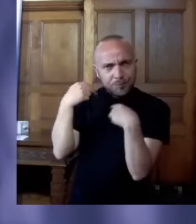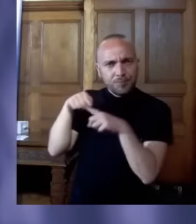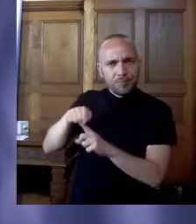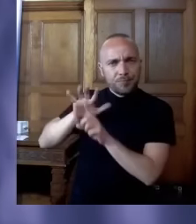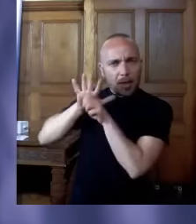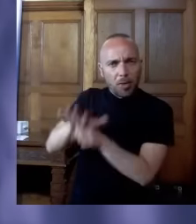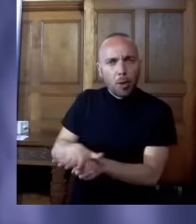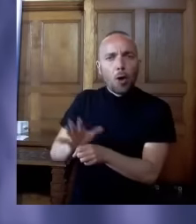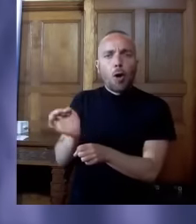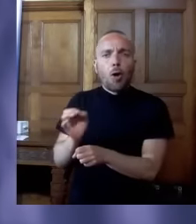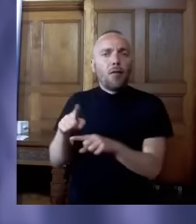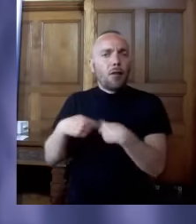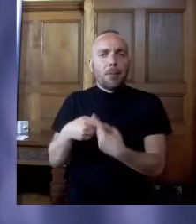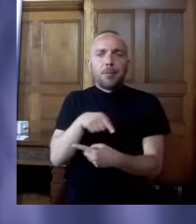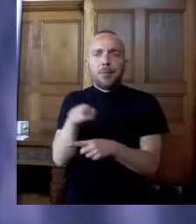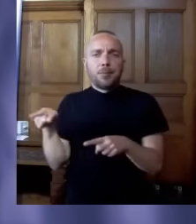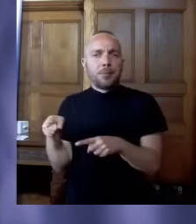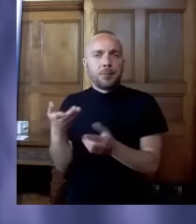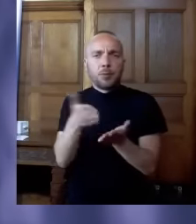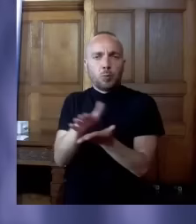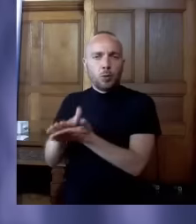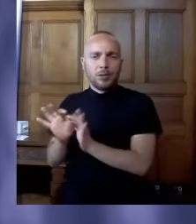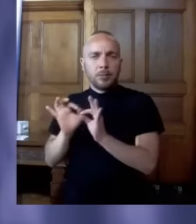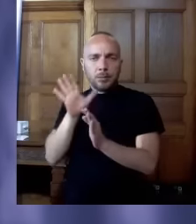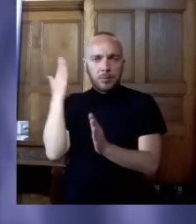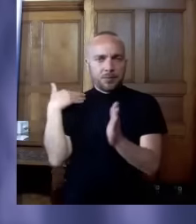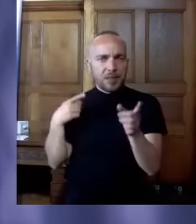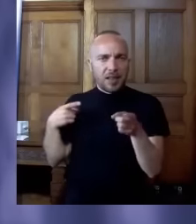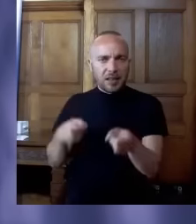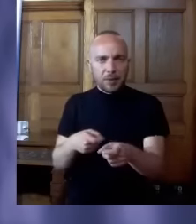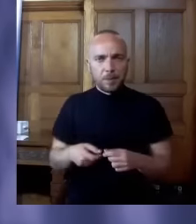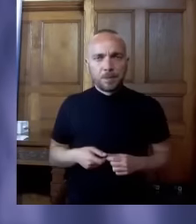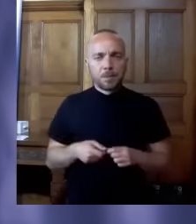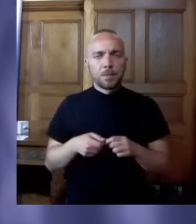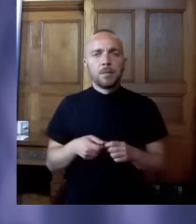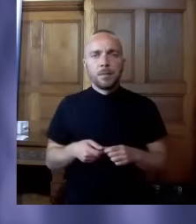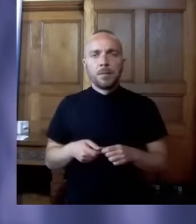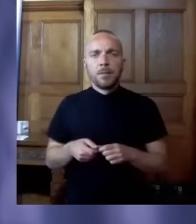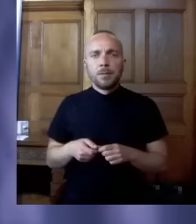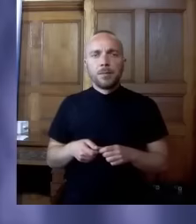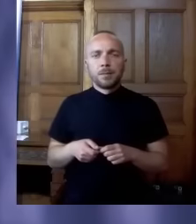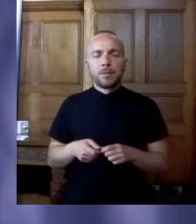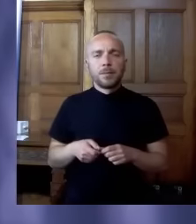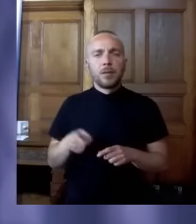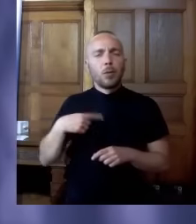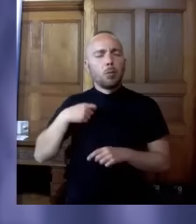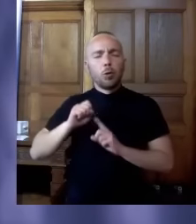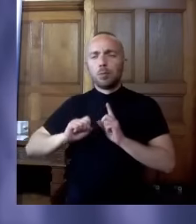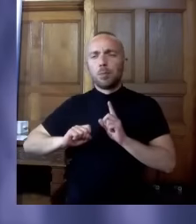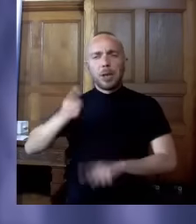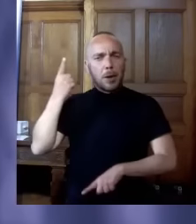familiares en la guerra e fuimos los primeros y las primeras que las